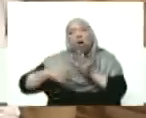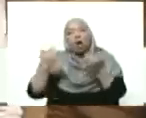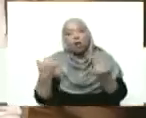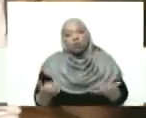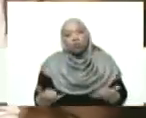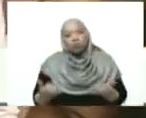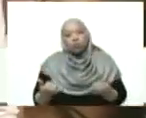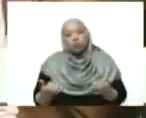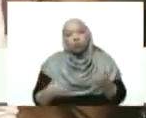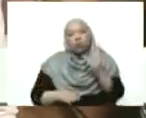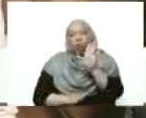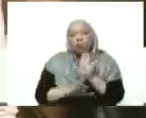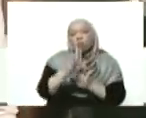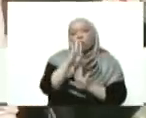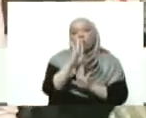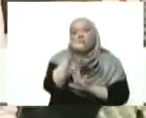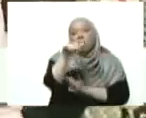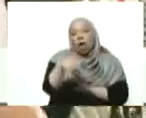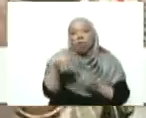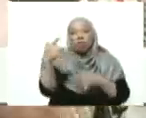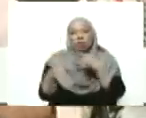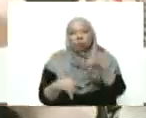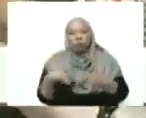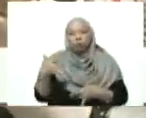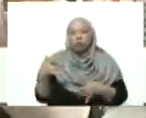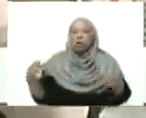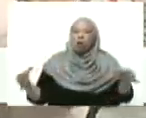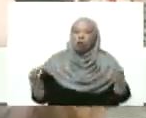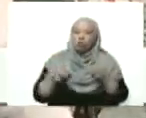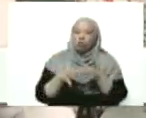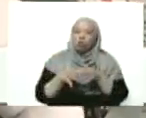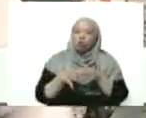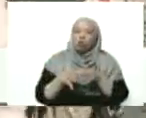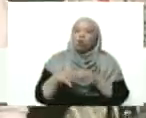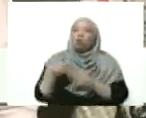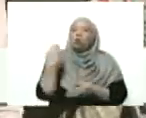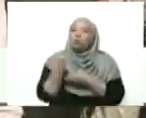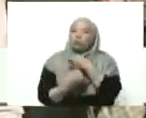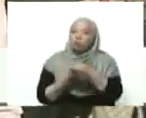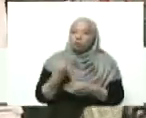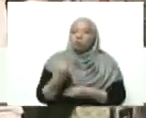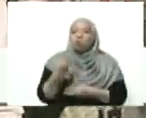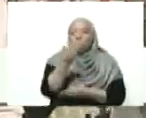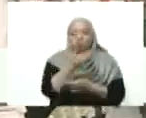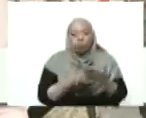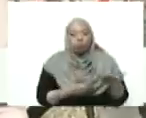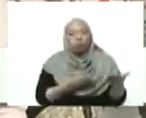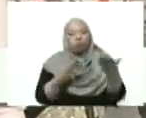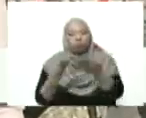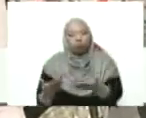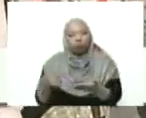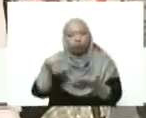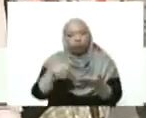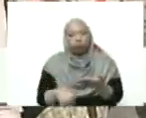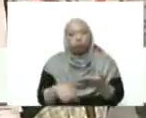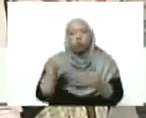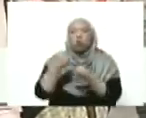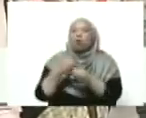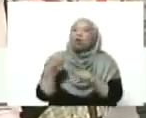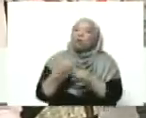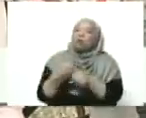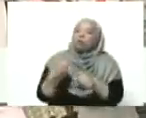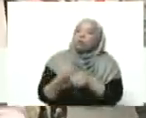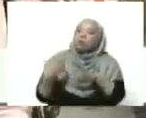en el que se ha desarrollado esta reunión y consignación de este documento por parte de los